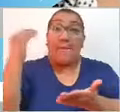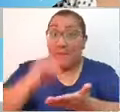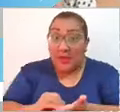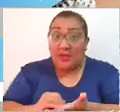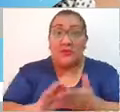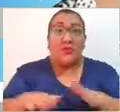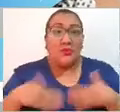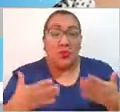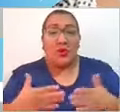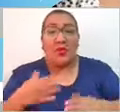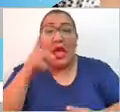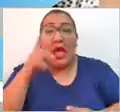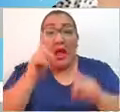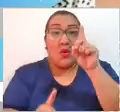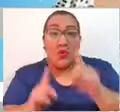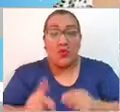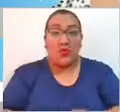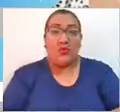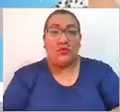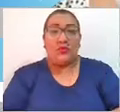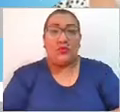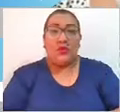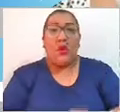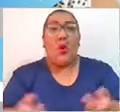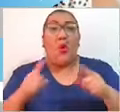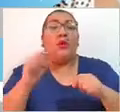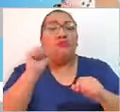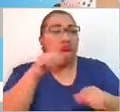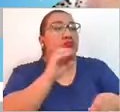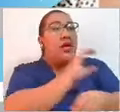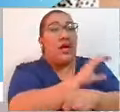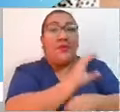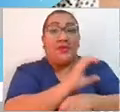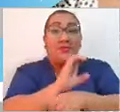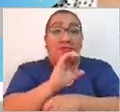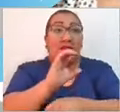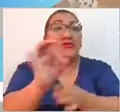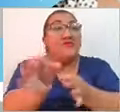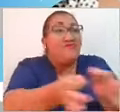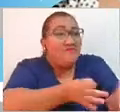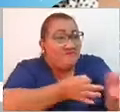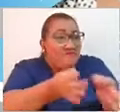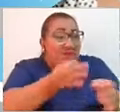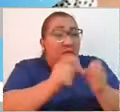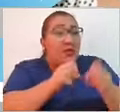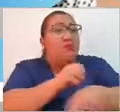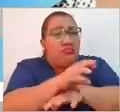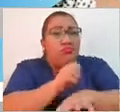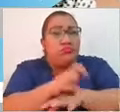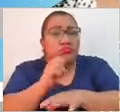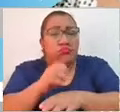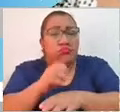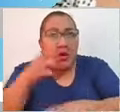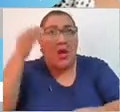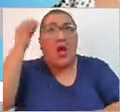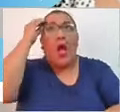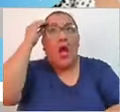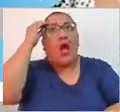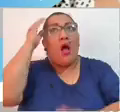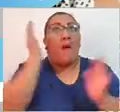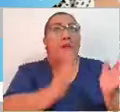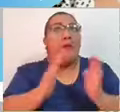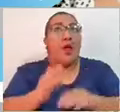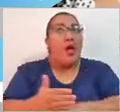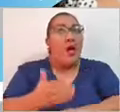también la inclusión de capacitaciones al personal en general, multidisciplinaria,